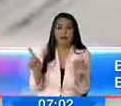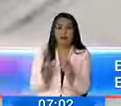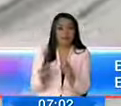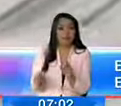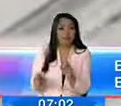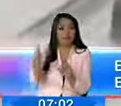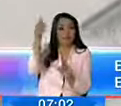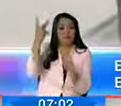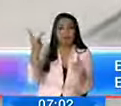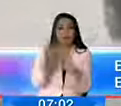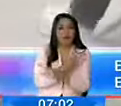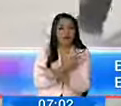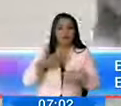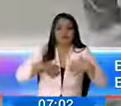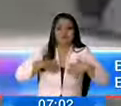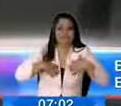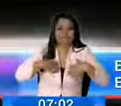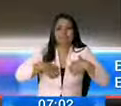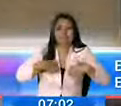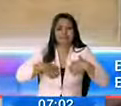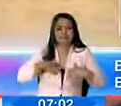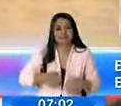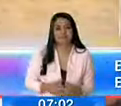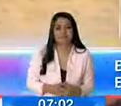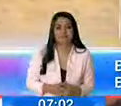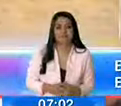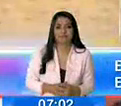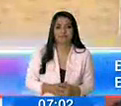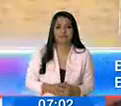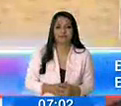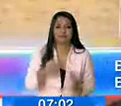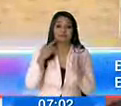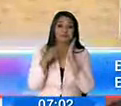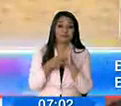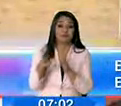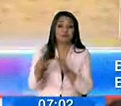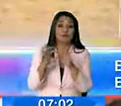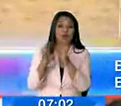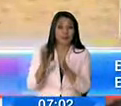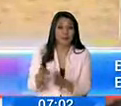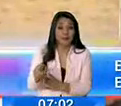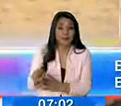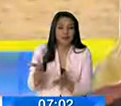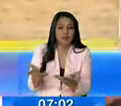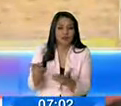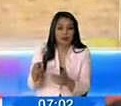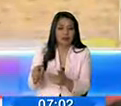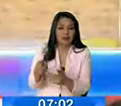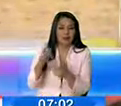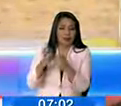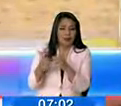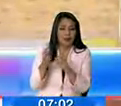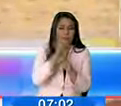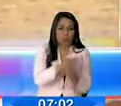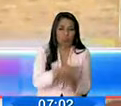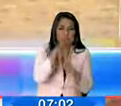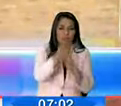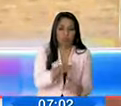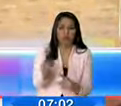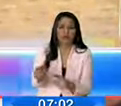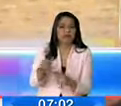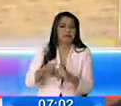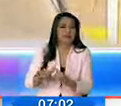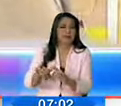humano lleno de resentimientos. Si los hacemos víctimas, entonces toda la vida van a querer vivir dentro